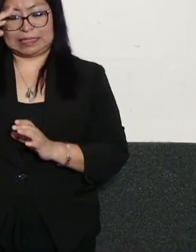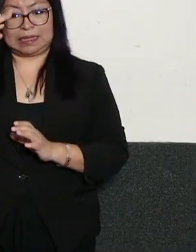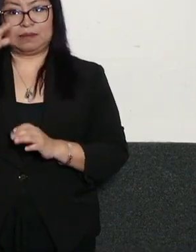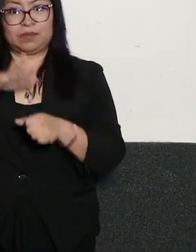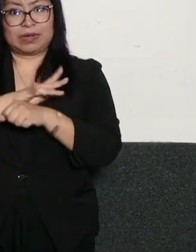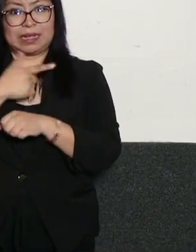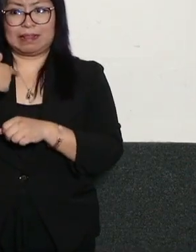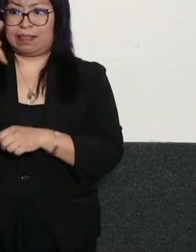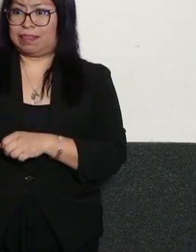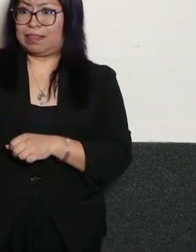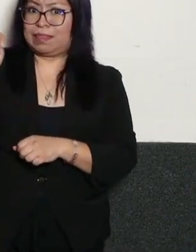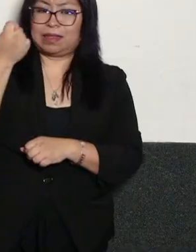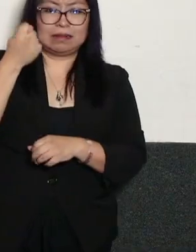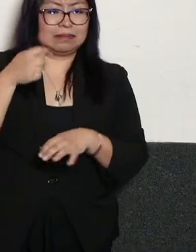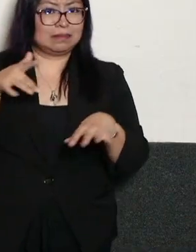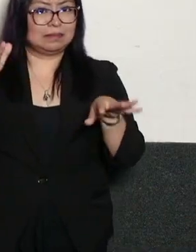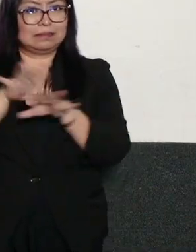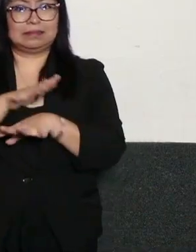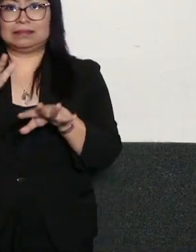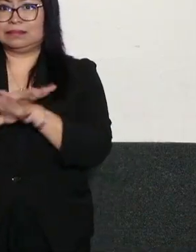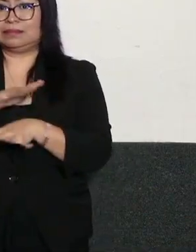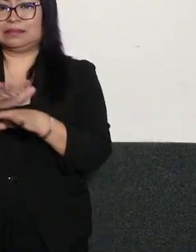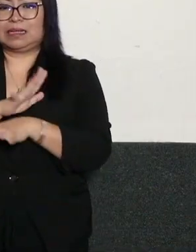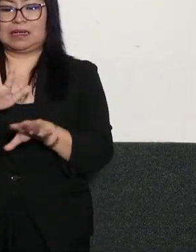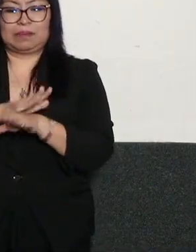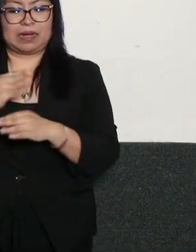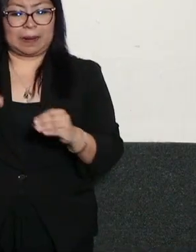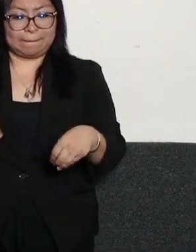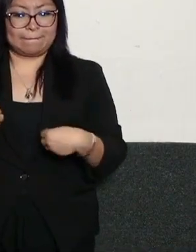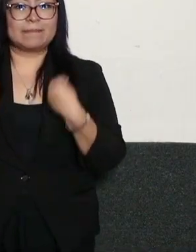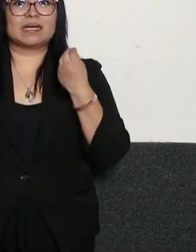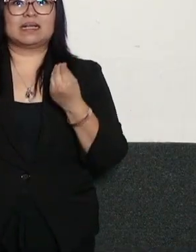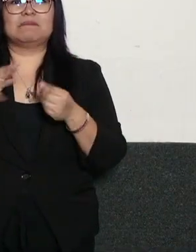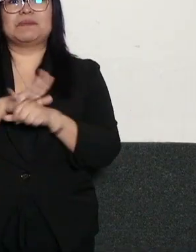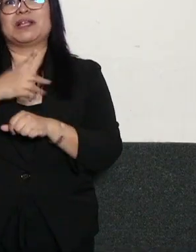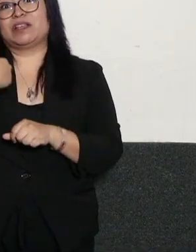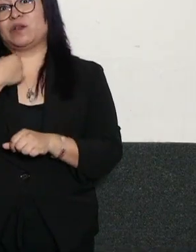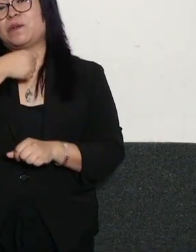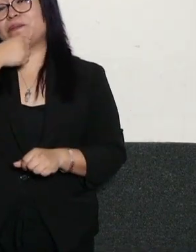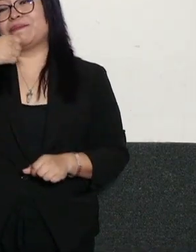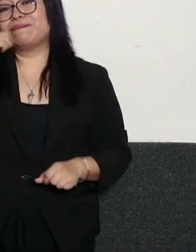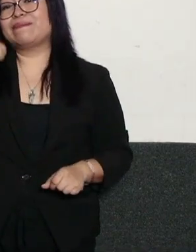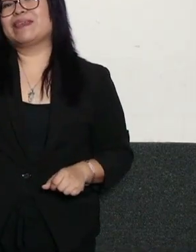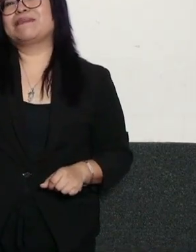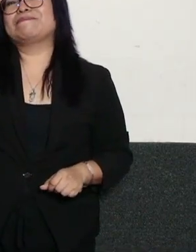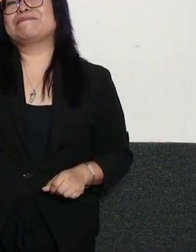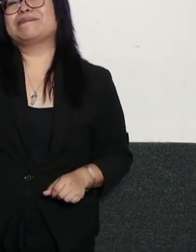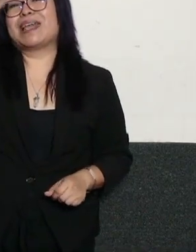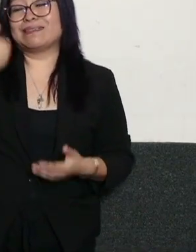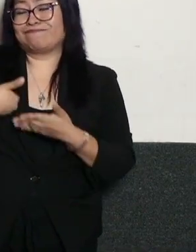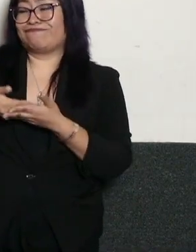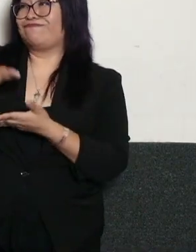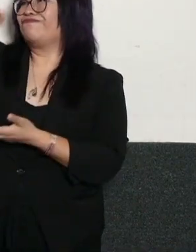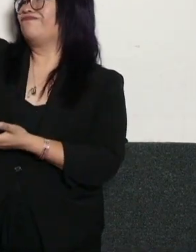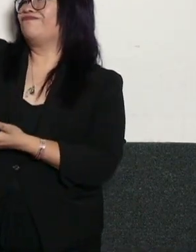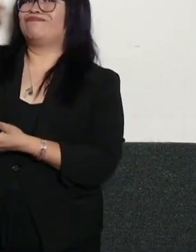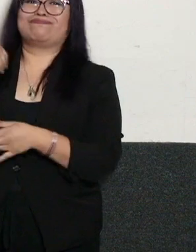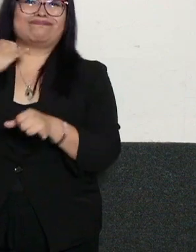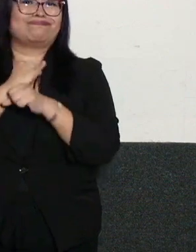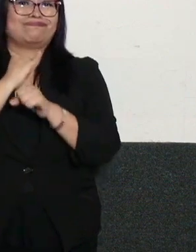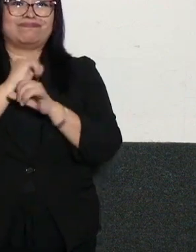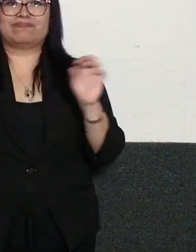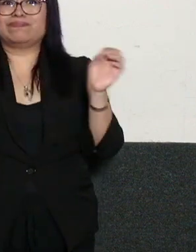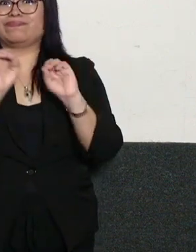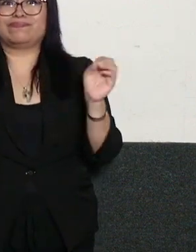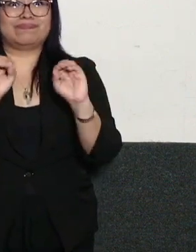más importantes de nuestra vida. Y eso que yo soy viejito, a mí me tocó todavía el mundo sin internet.